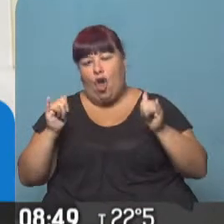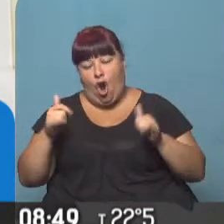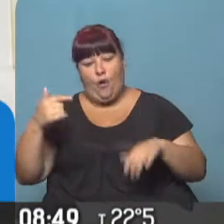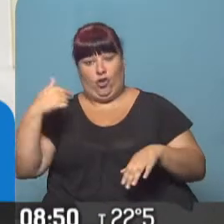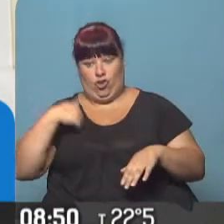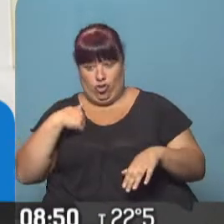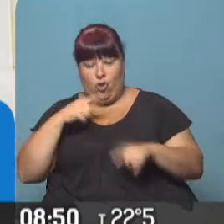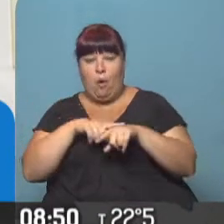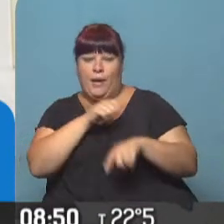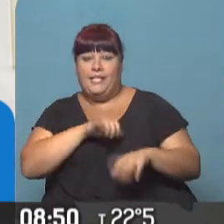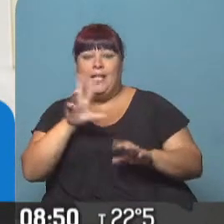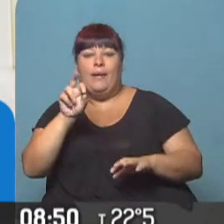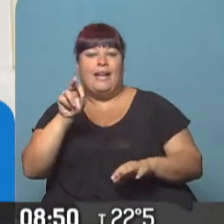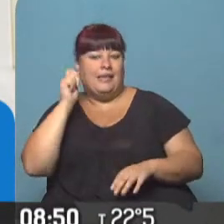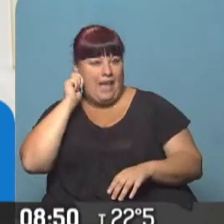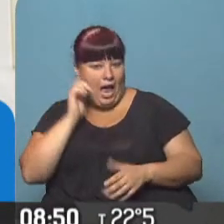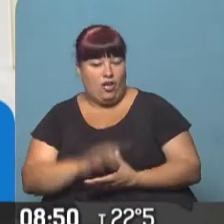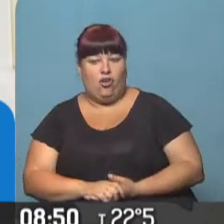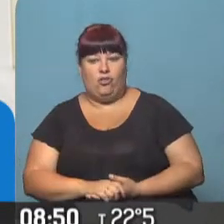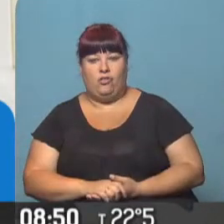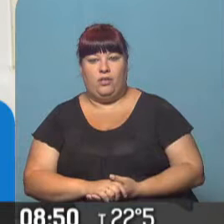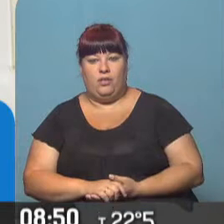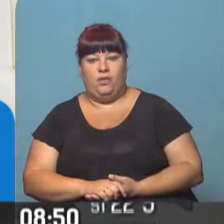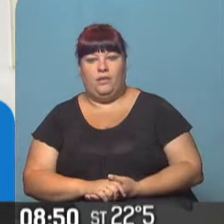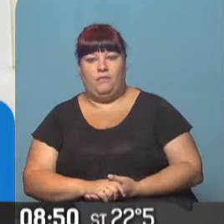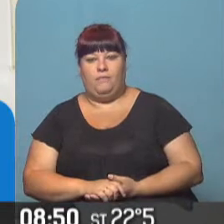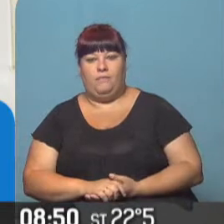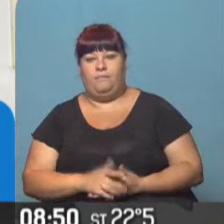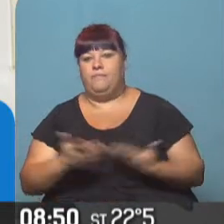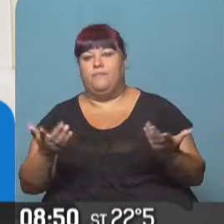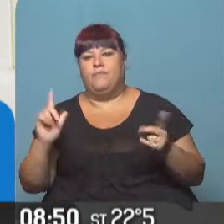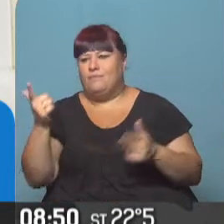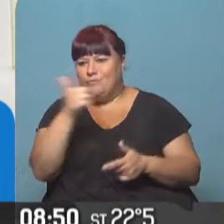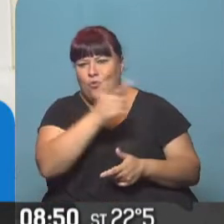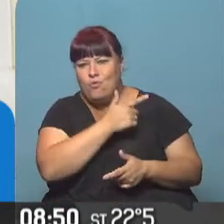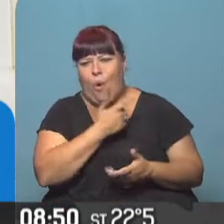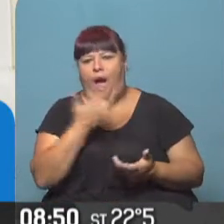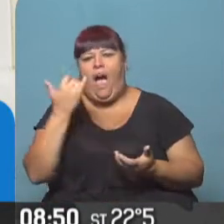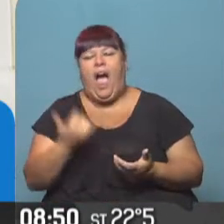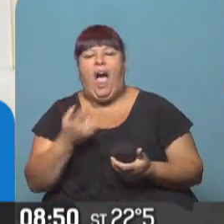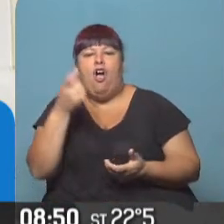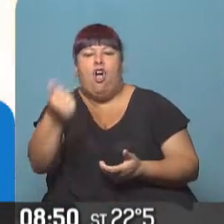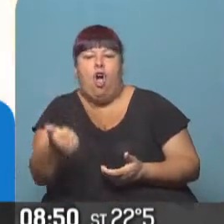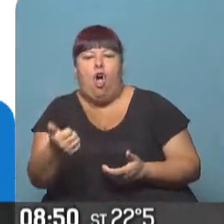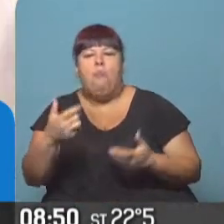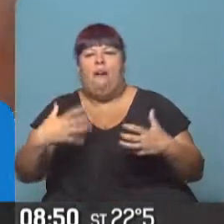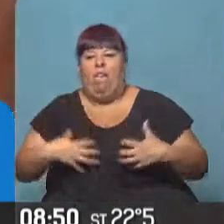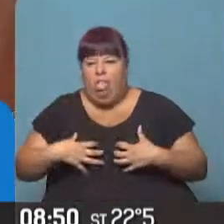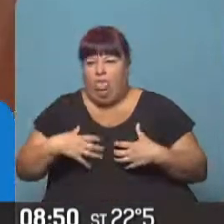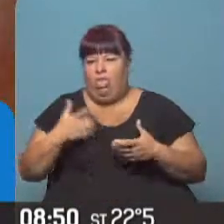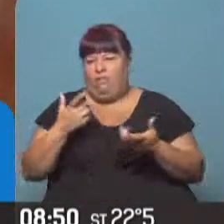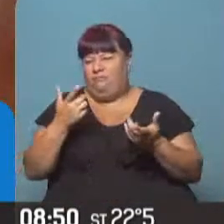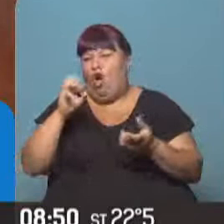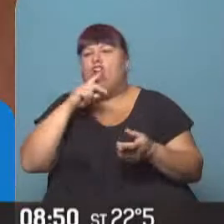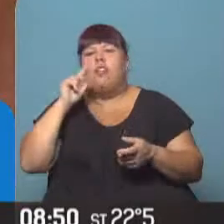cuando pasé por esto tenía 30 años y que no había nada, que lo que había se compraba en ortopedias.